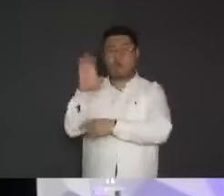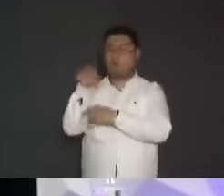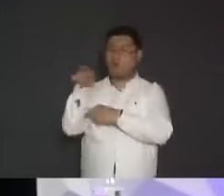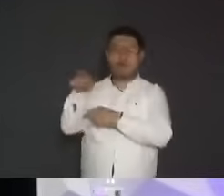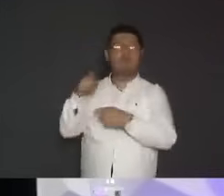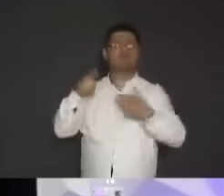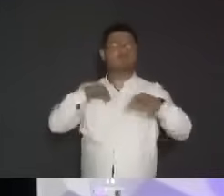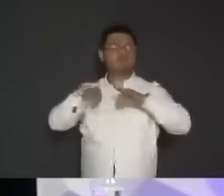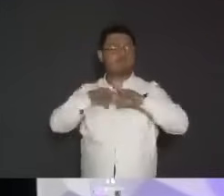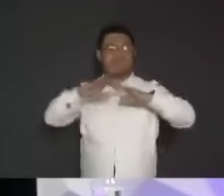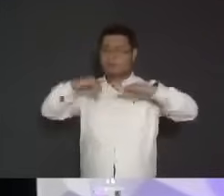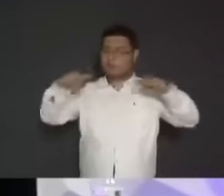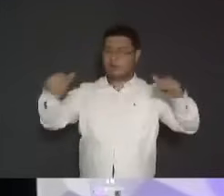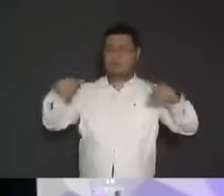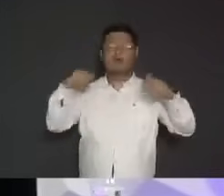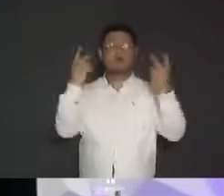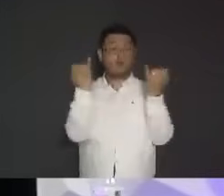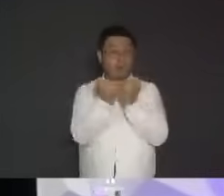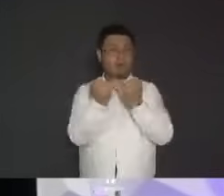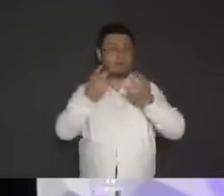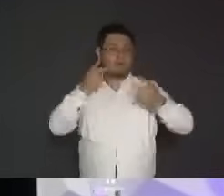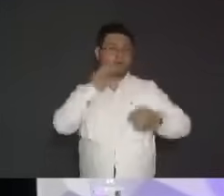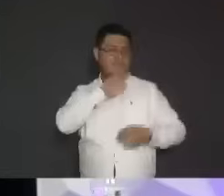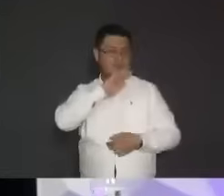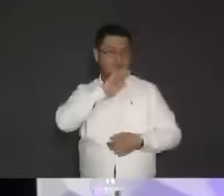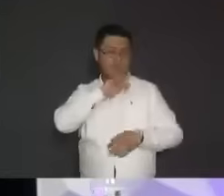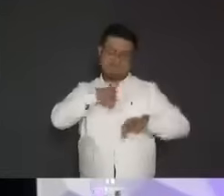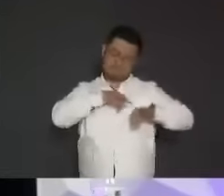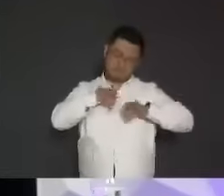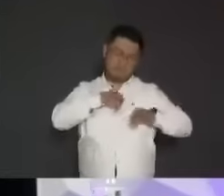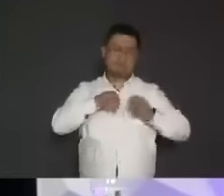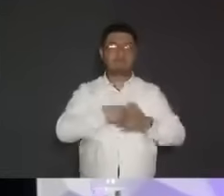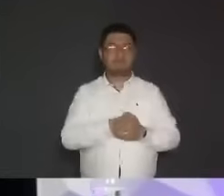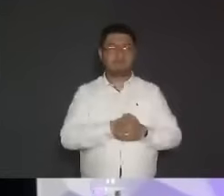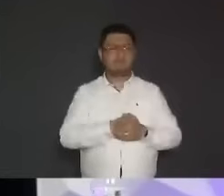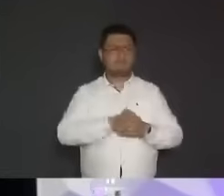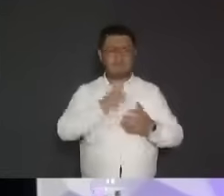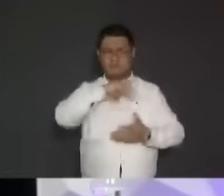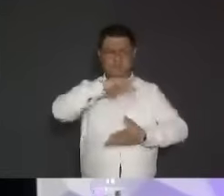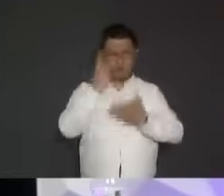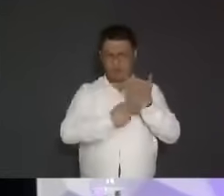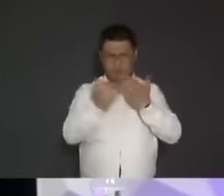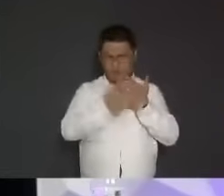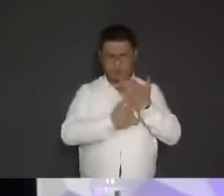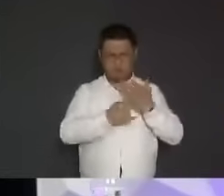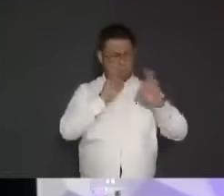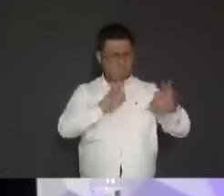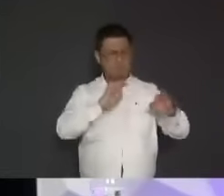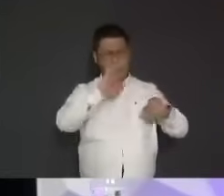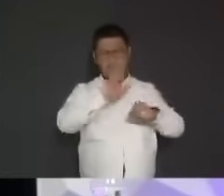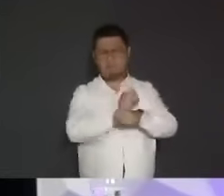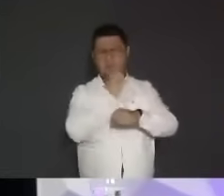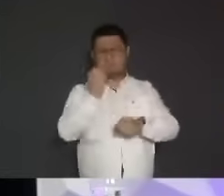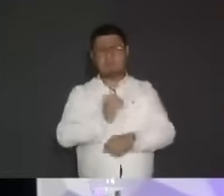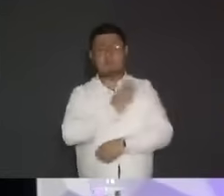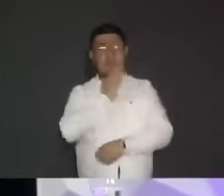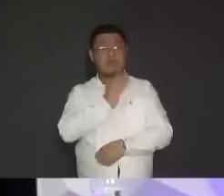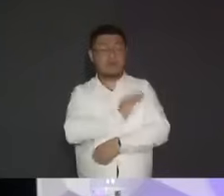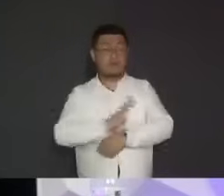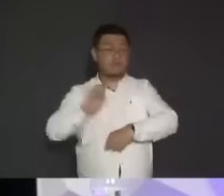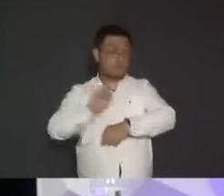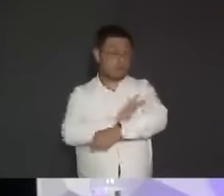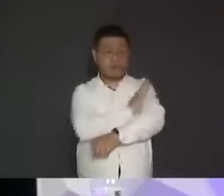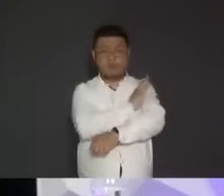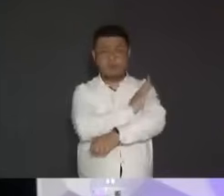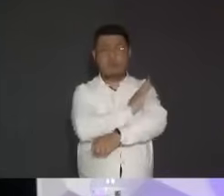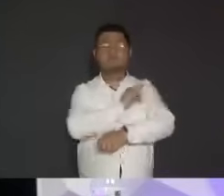pescadores, a las madres trabajadoras. Todos los programas de bienestar van a continuar con la doctora Claudia Sheinbaum. Vamos